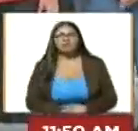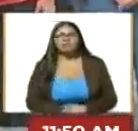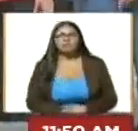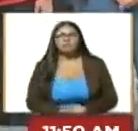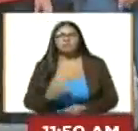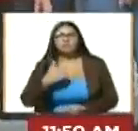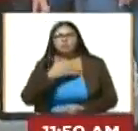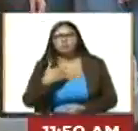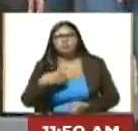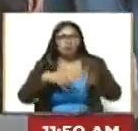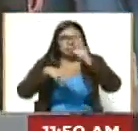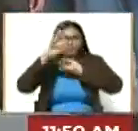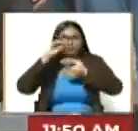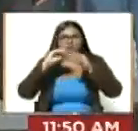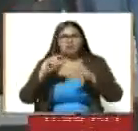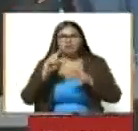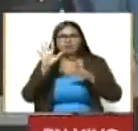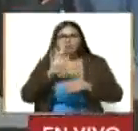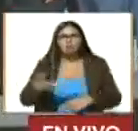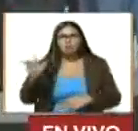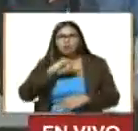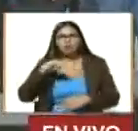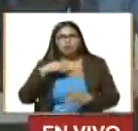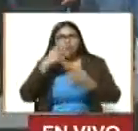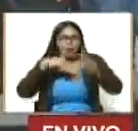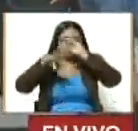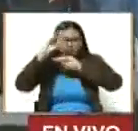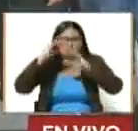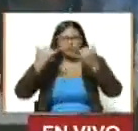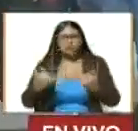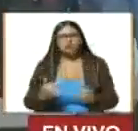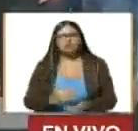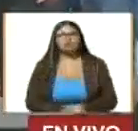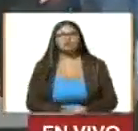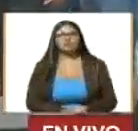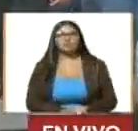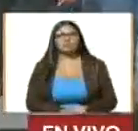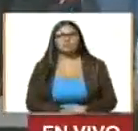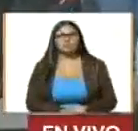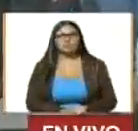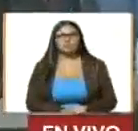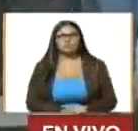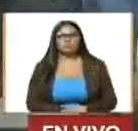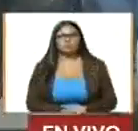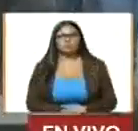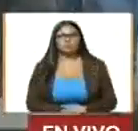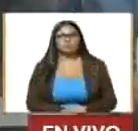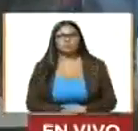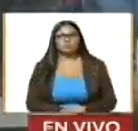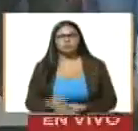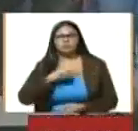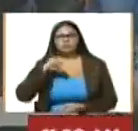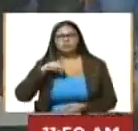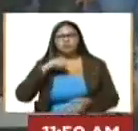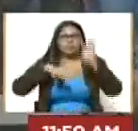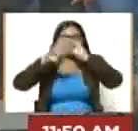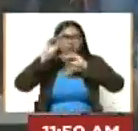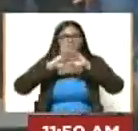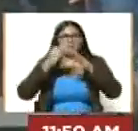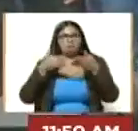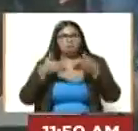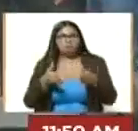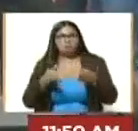quiere aprender. Así estamos todos aprendiendo aquí. Compañera, compañero, aquí estamos aprendiendo, ¿ves? Porque nosotros aquí nadie nació